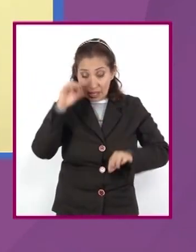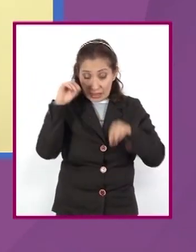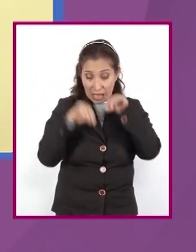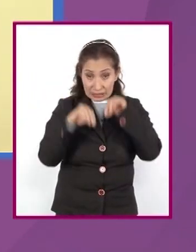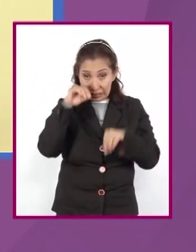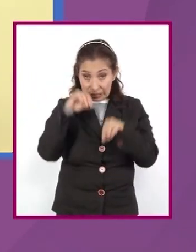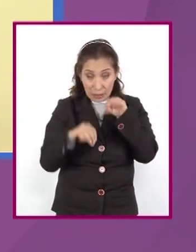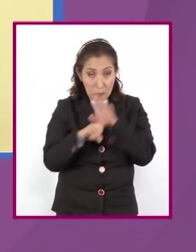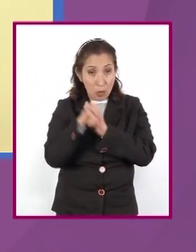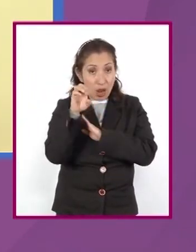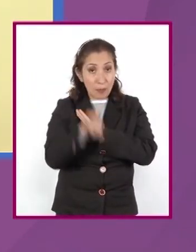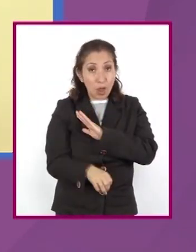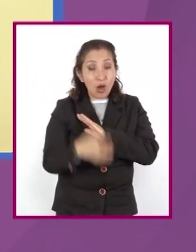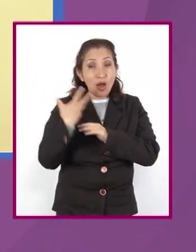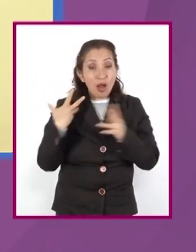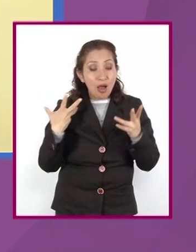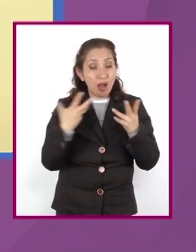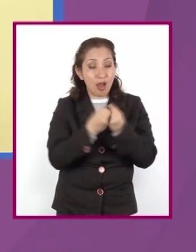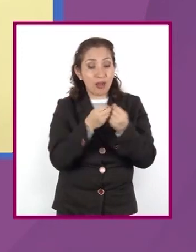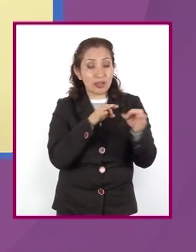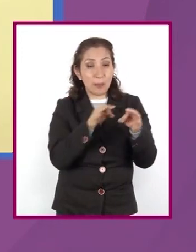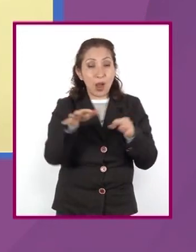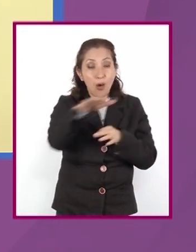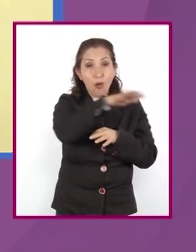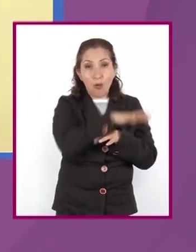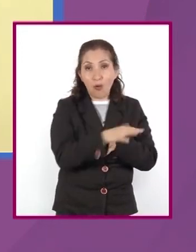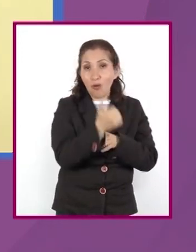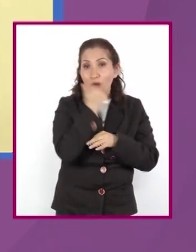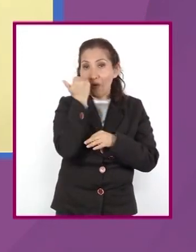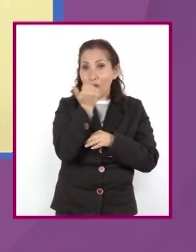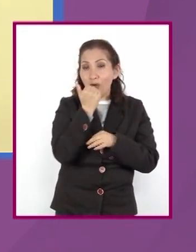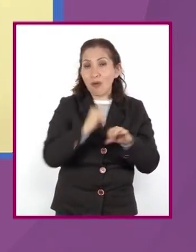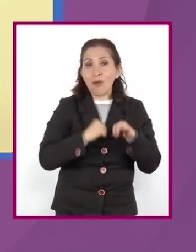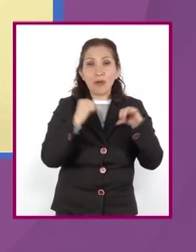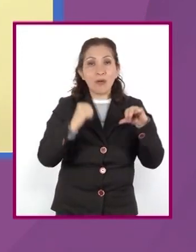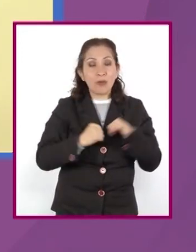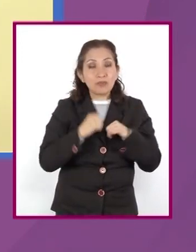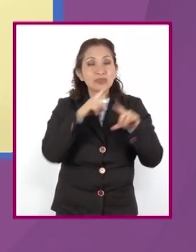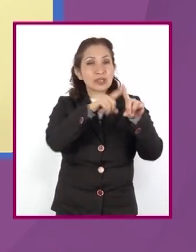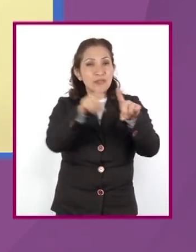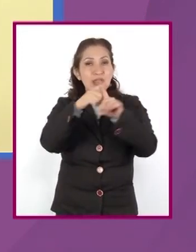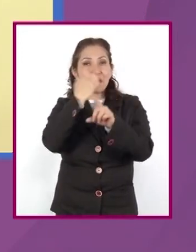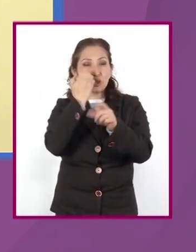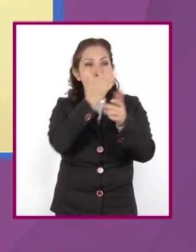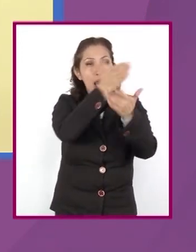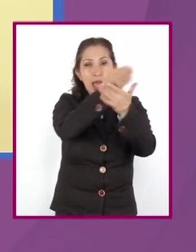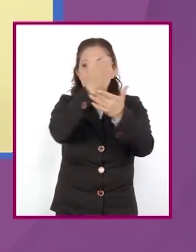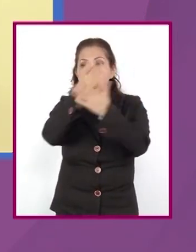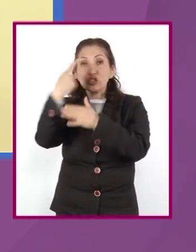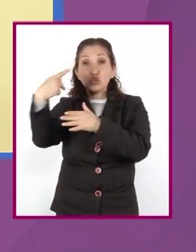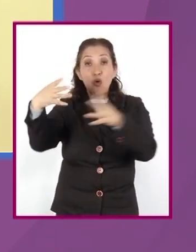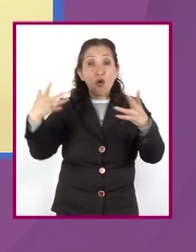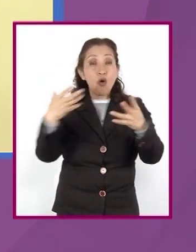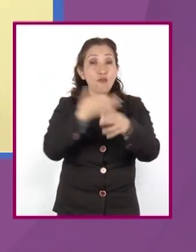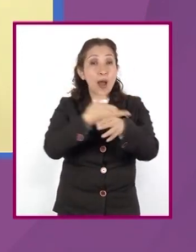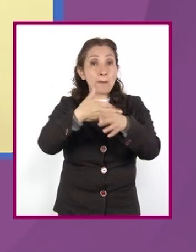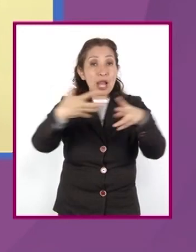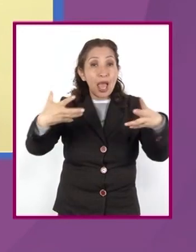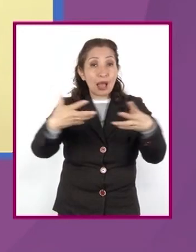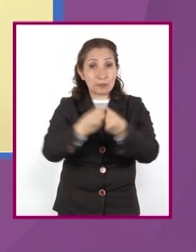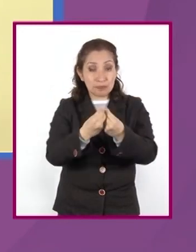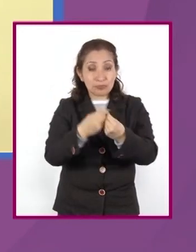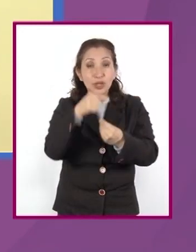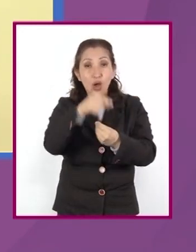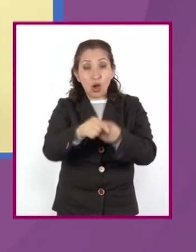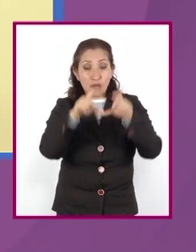entre ellas que se trabajó en conjunto con las y los adolescentes de diversas escuelas y sus familiares.